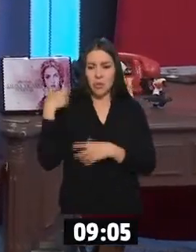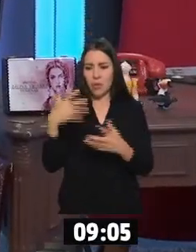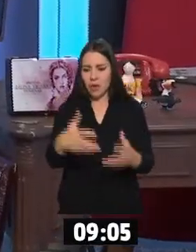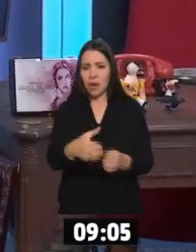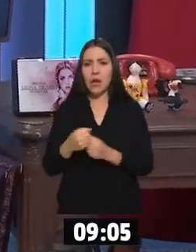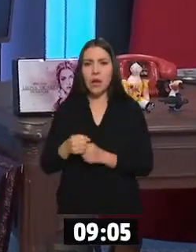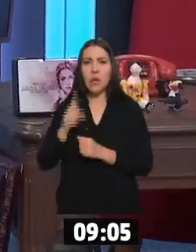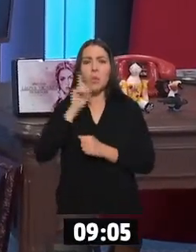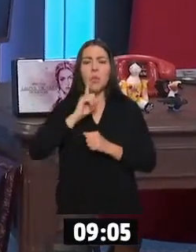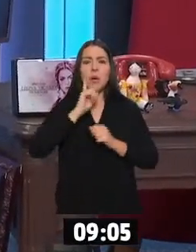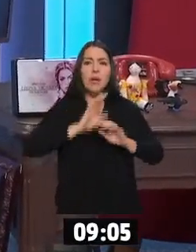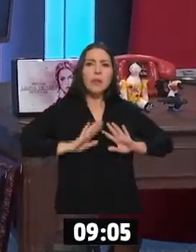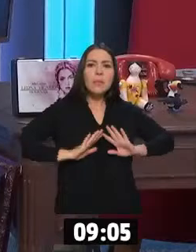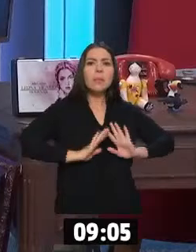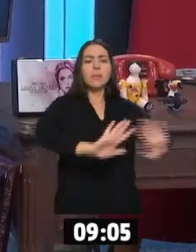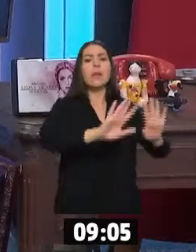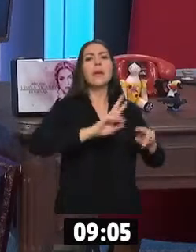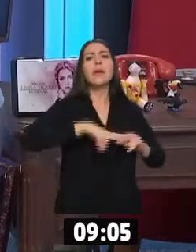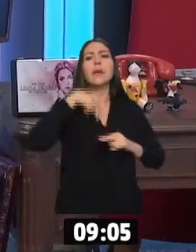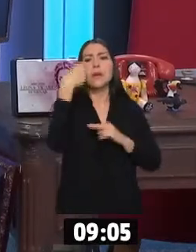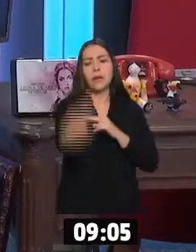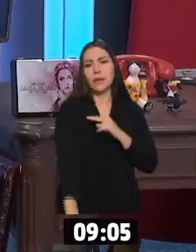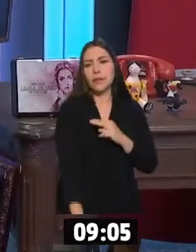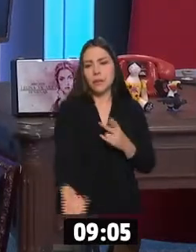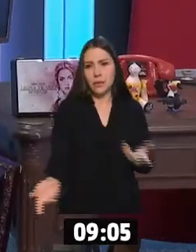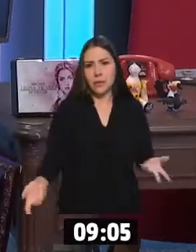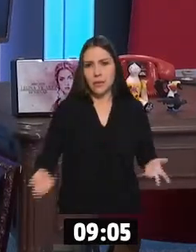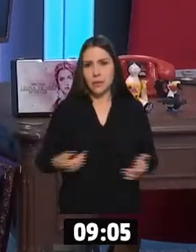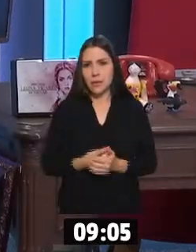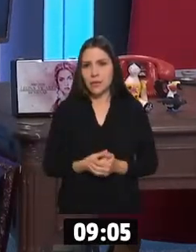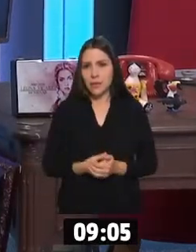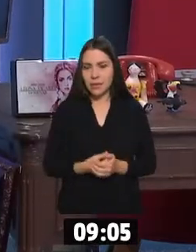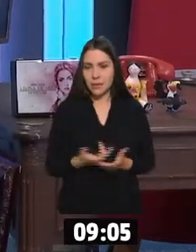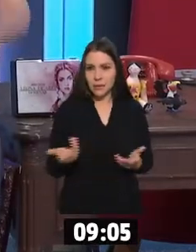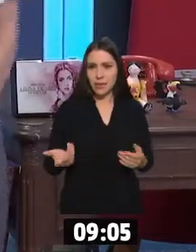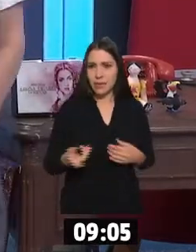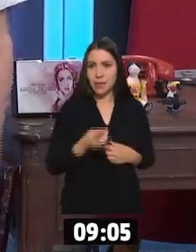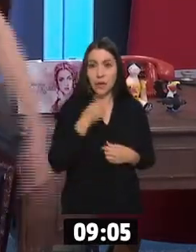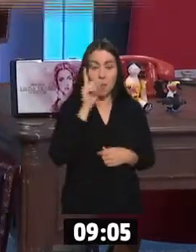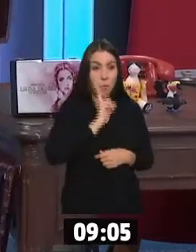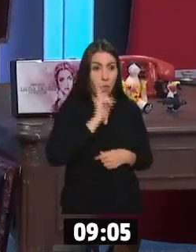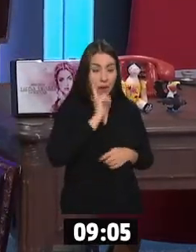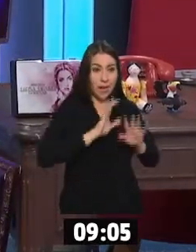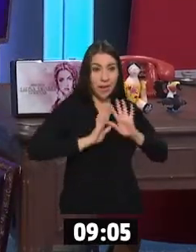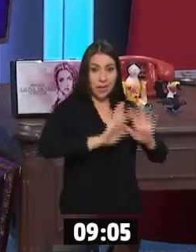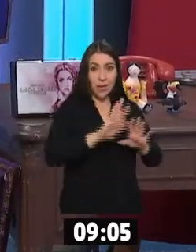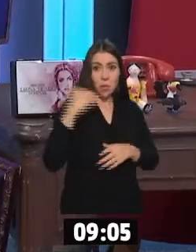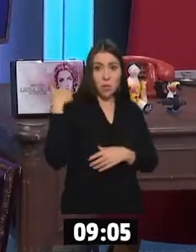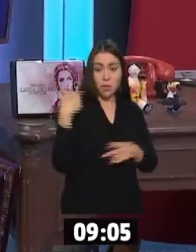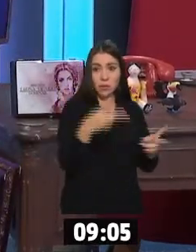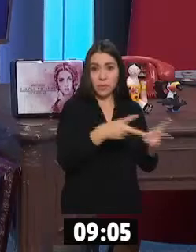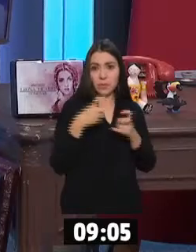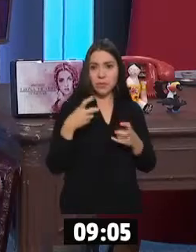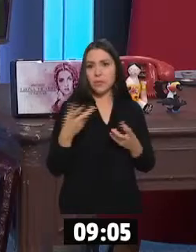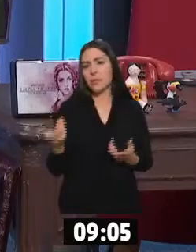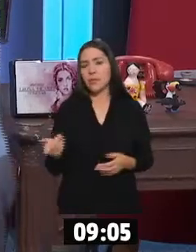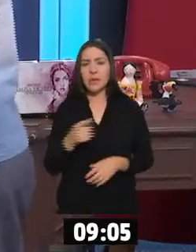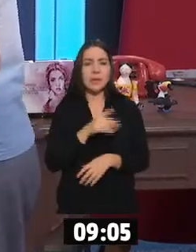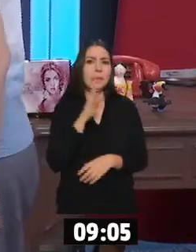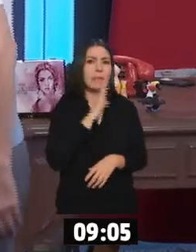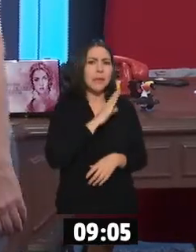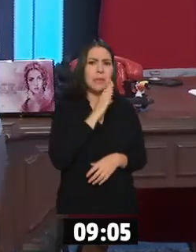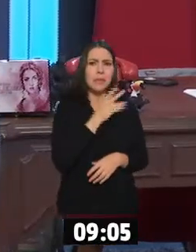¿tiraban a la bolsa o a la mujer? La a la vía? mujer, no la menos bolsa, mal, no, eso yo ya dije la tiene bolsa. sentido. No, pero está mal. No, lo que pasa es